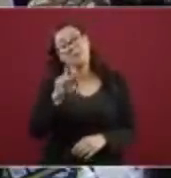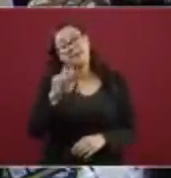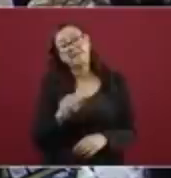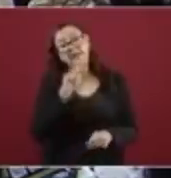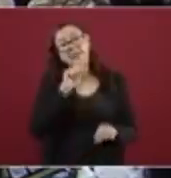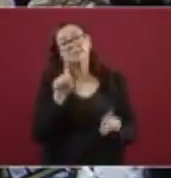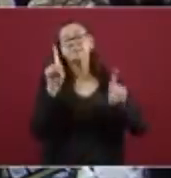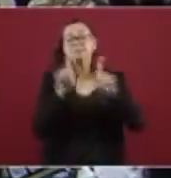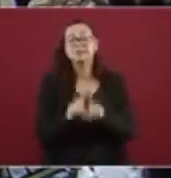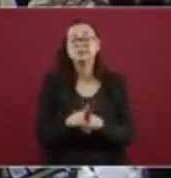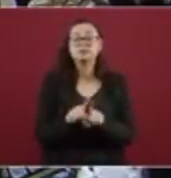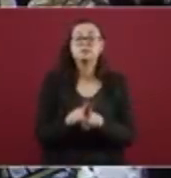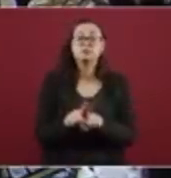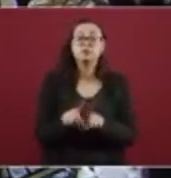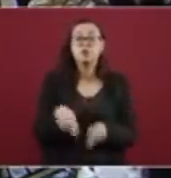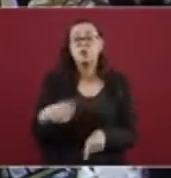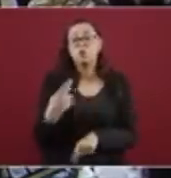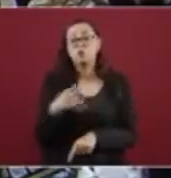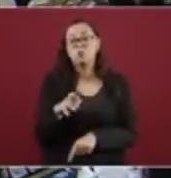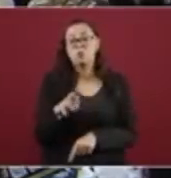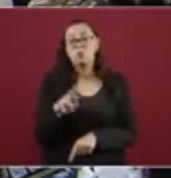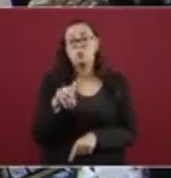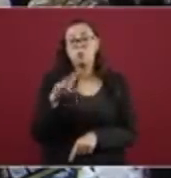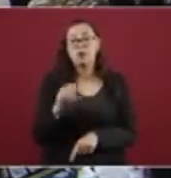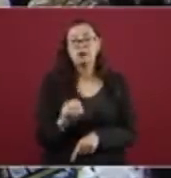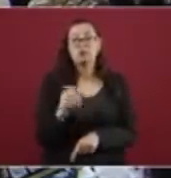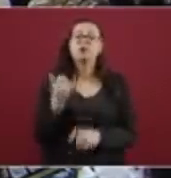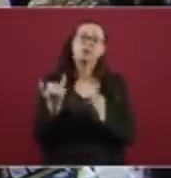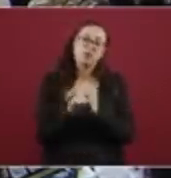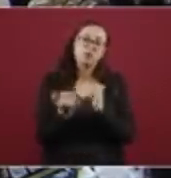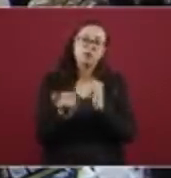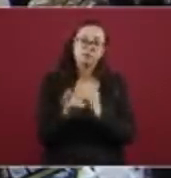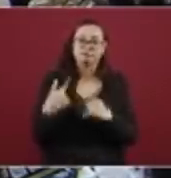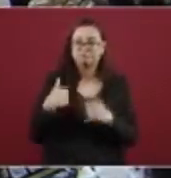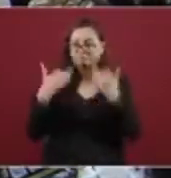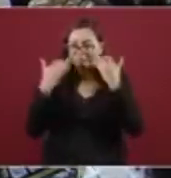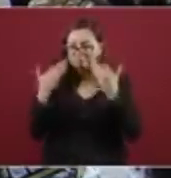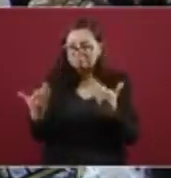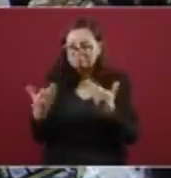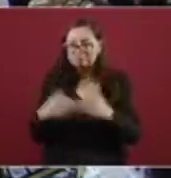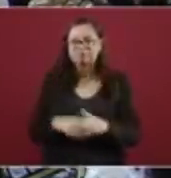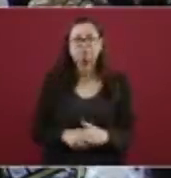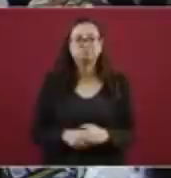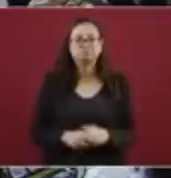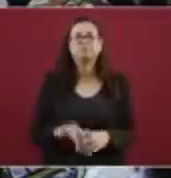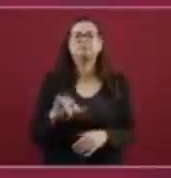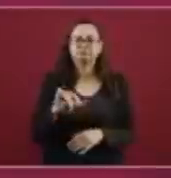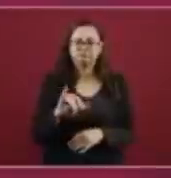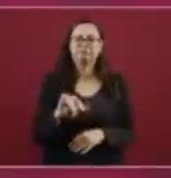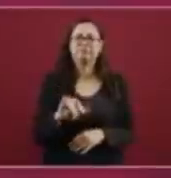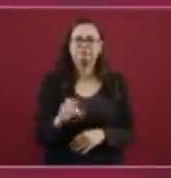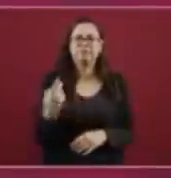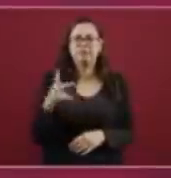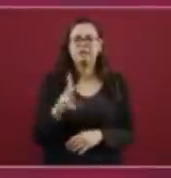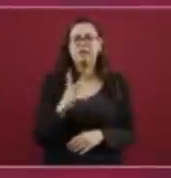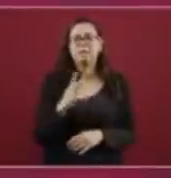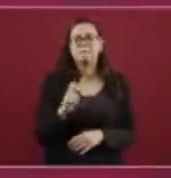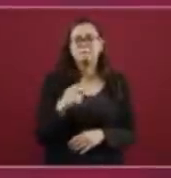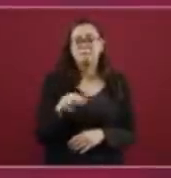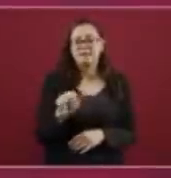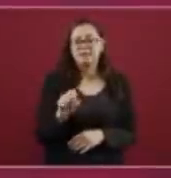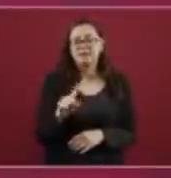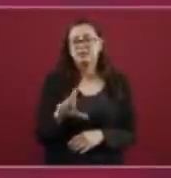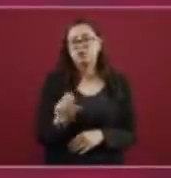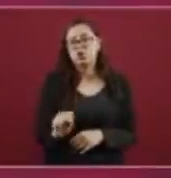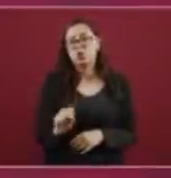presidente, en el tema de la gasolina en particular, ¿eh? Se lo comento porque me tocó recorrer directo. El caso de Peñasco, o